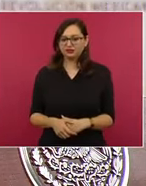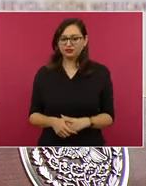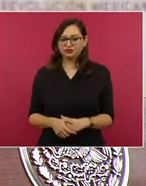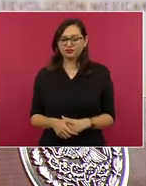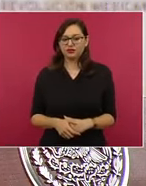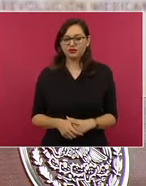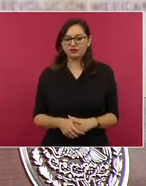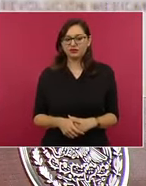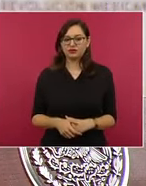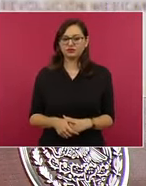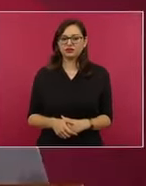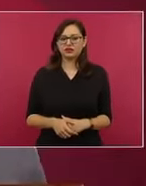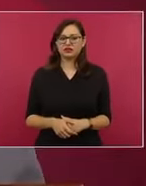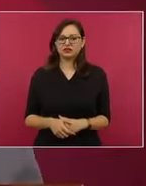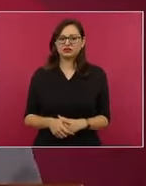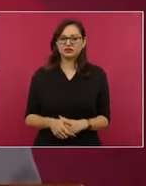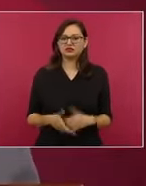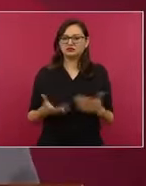se soslayó el problema?